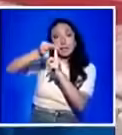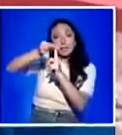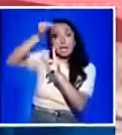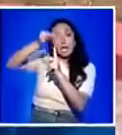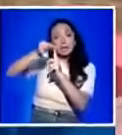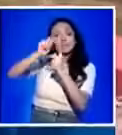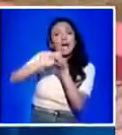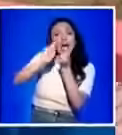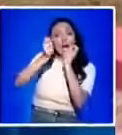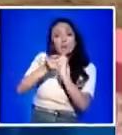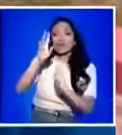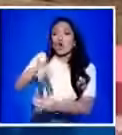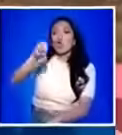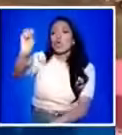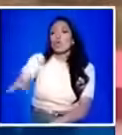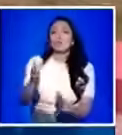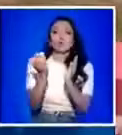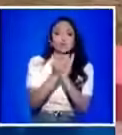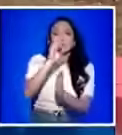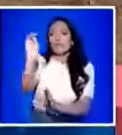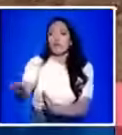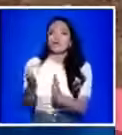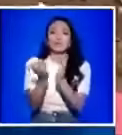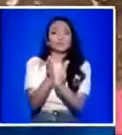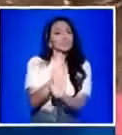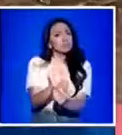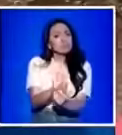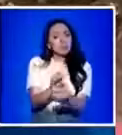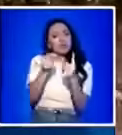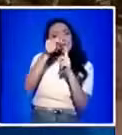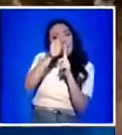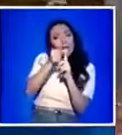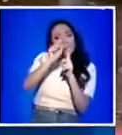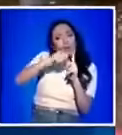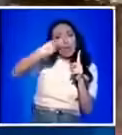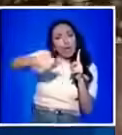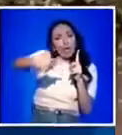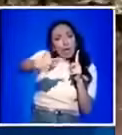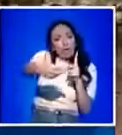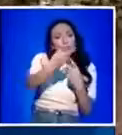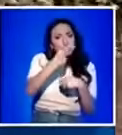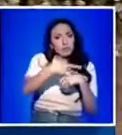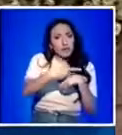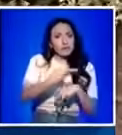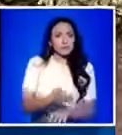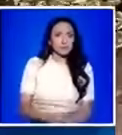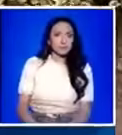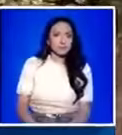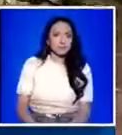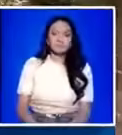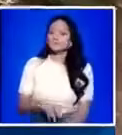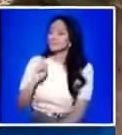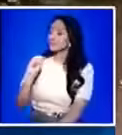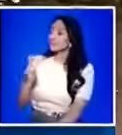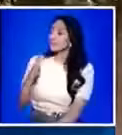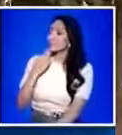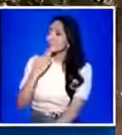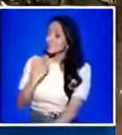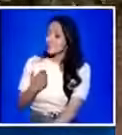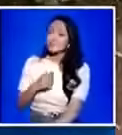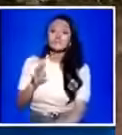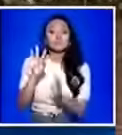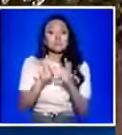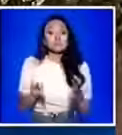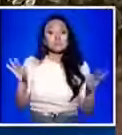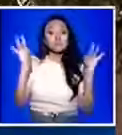que botar todo tu cepillo cuando ya ha pasado su tiempo de uso. Muchas gracias, Ana Liz. Muchísimas gracias por estas